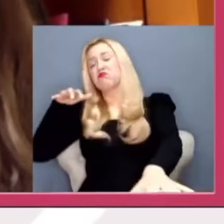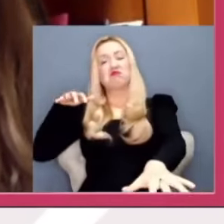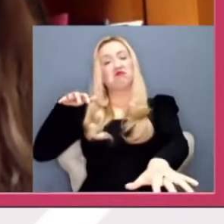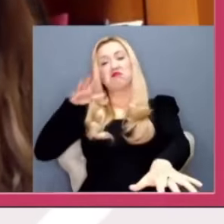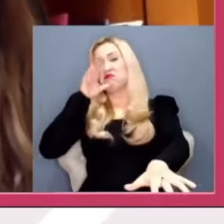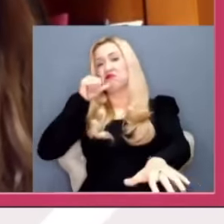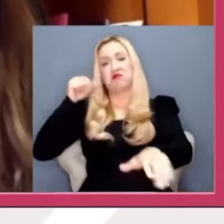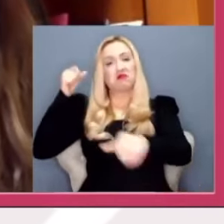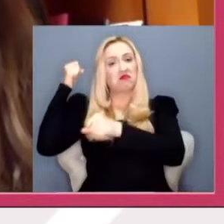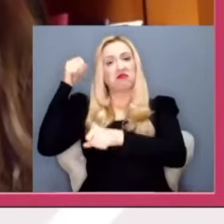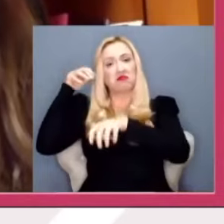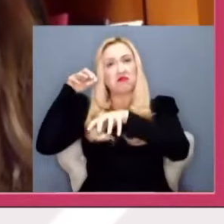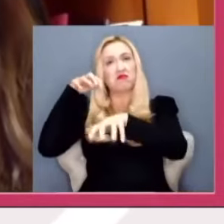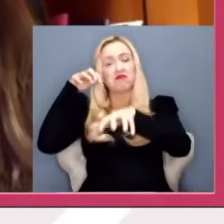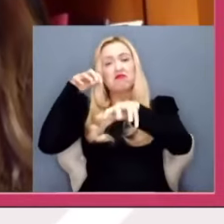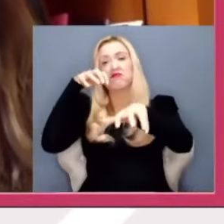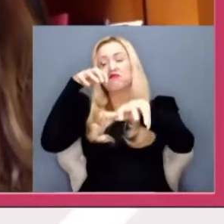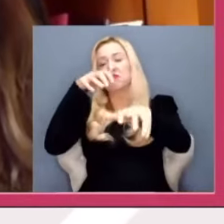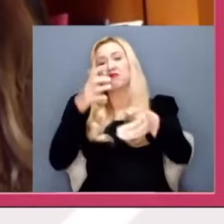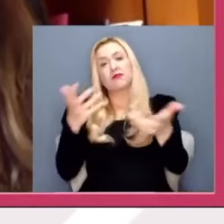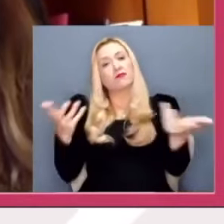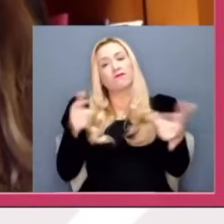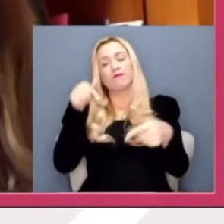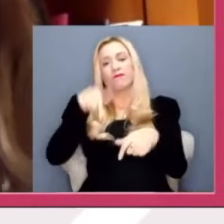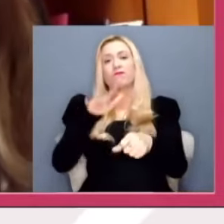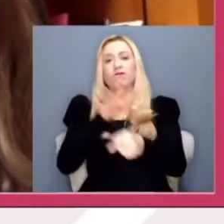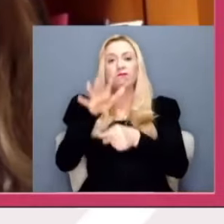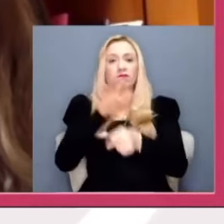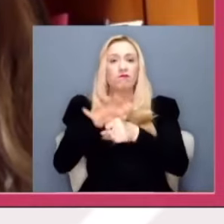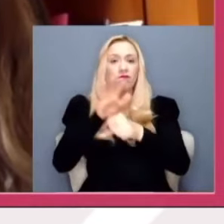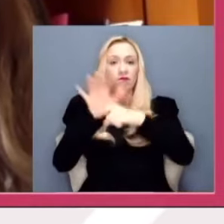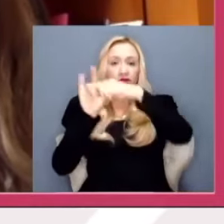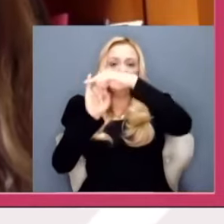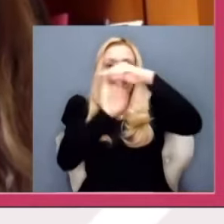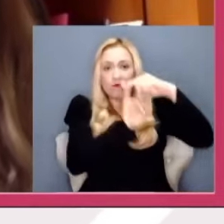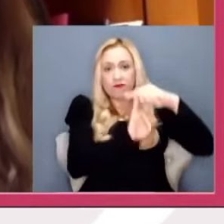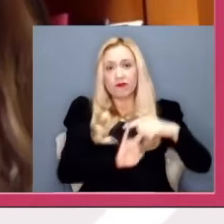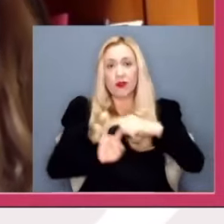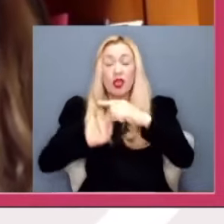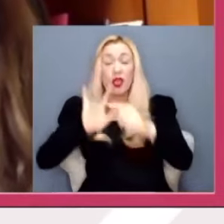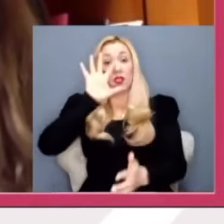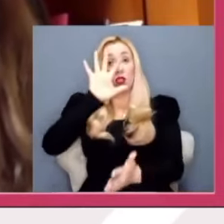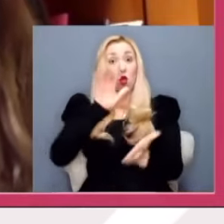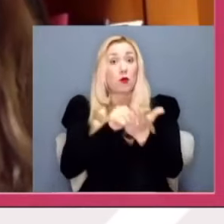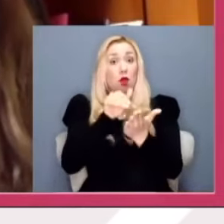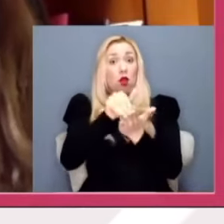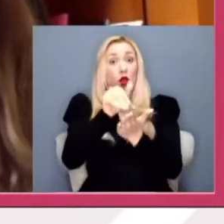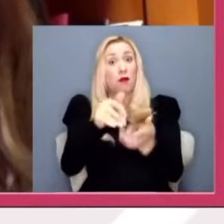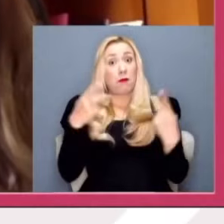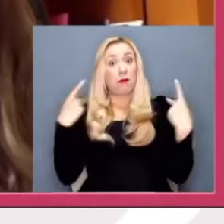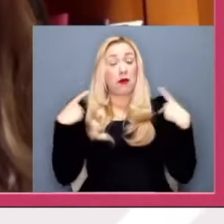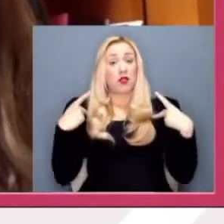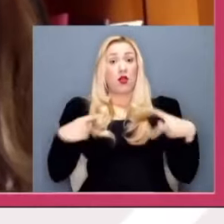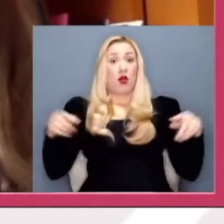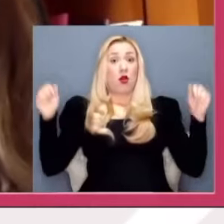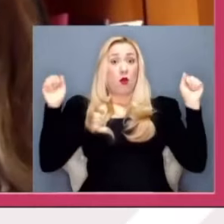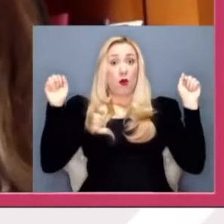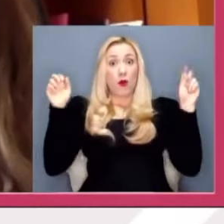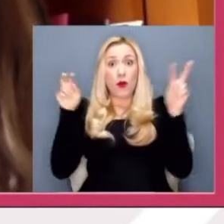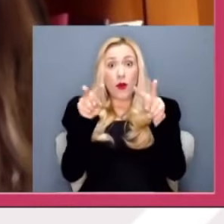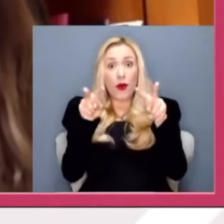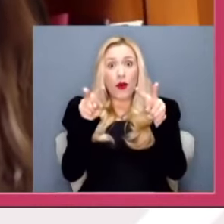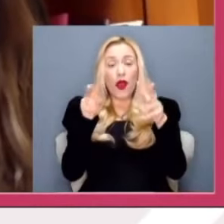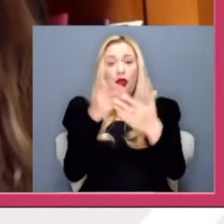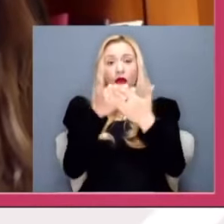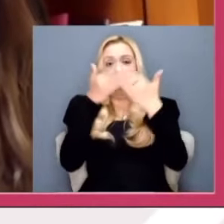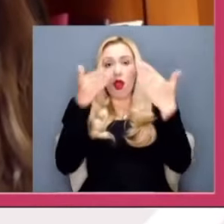El año pasado, la primera versión en línea logró conectar a más de 5 millones de personas. Al anunciar esta segunda edición digital,